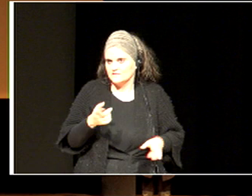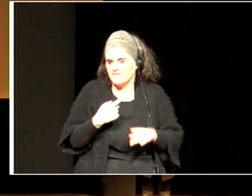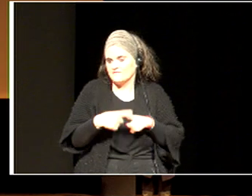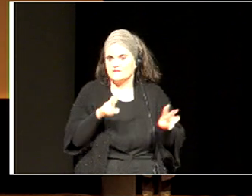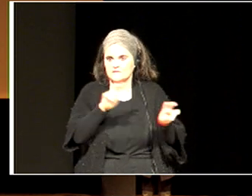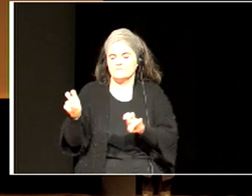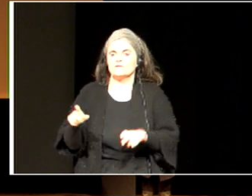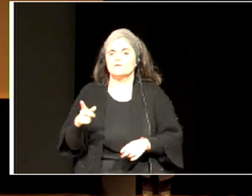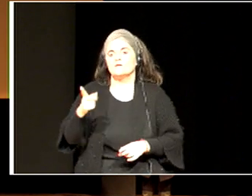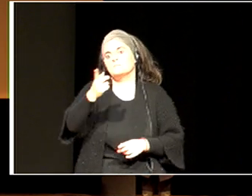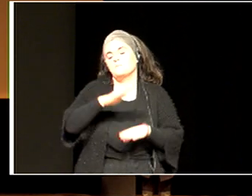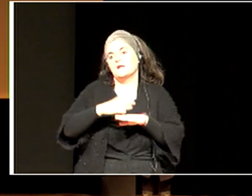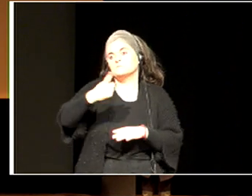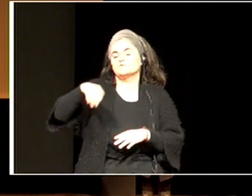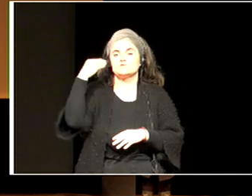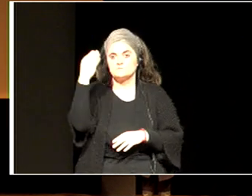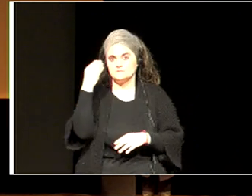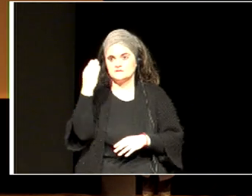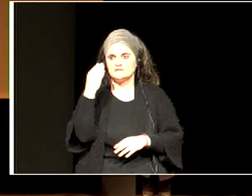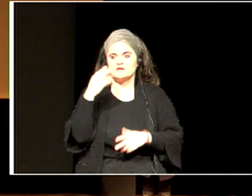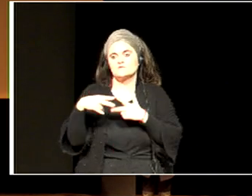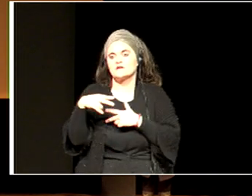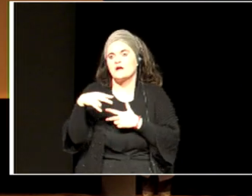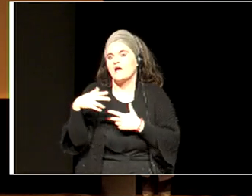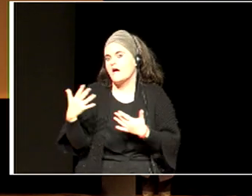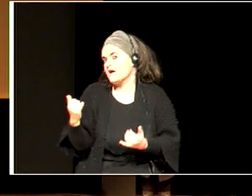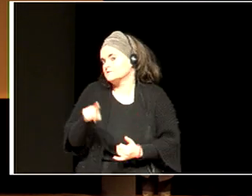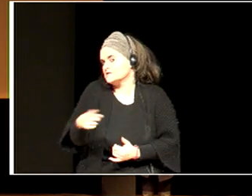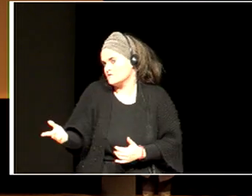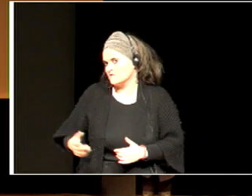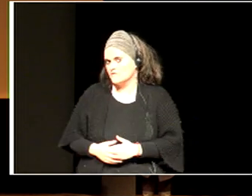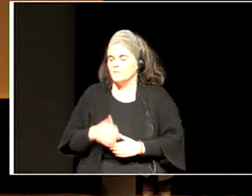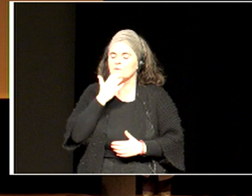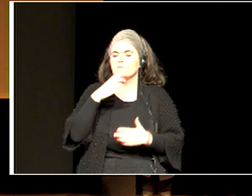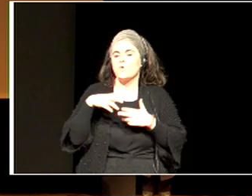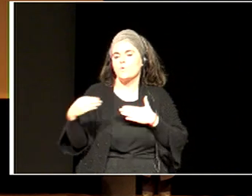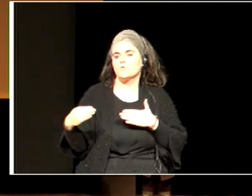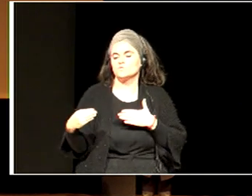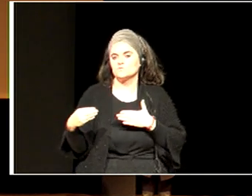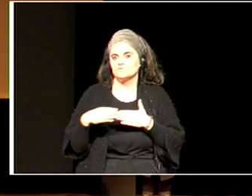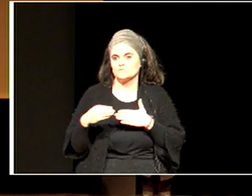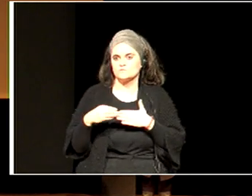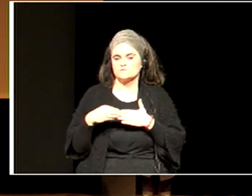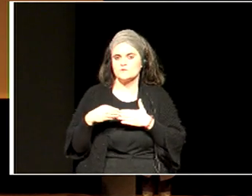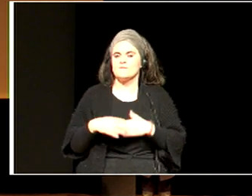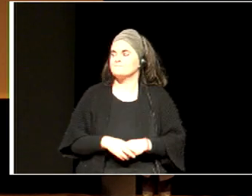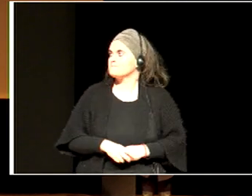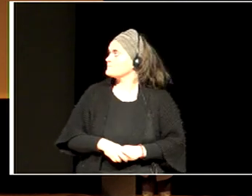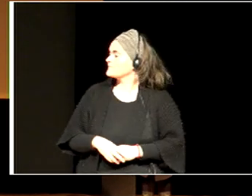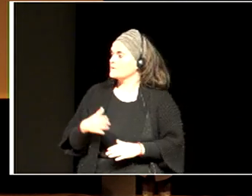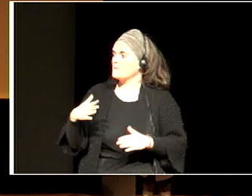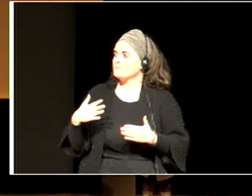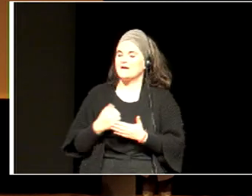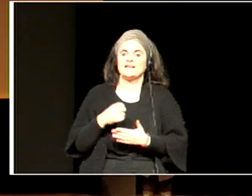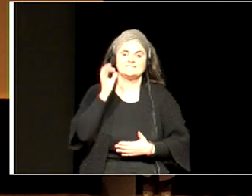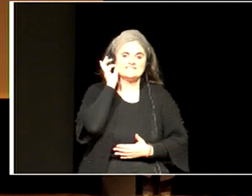si en euskera también pasa vale un ejemplo de uso sexista del lenguaje es la adjetivación para las niñas casi todo